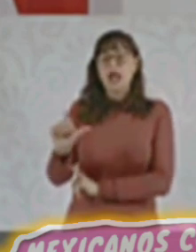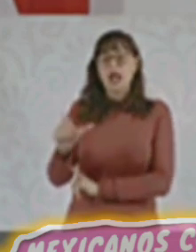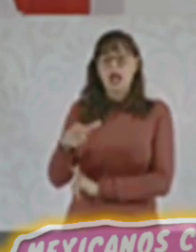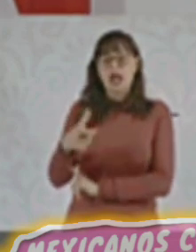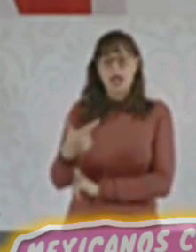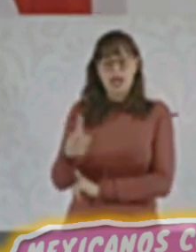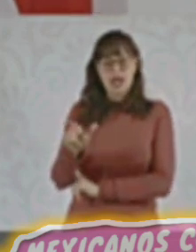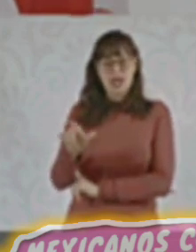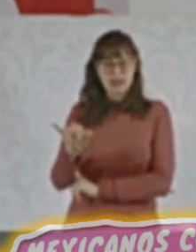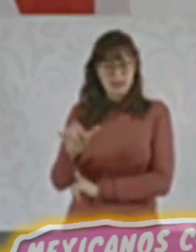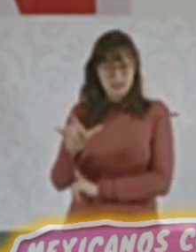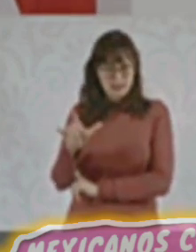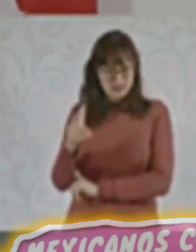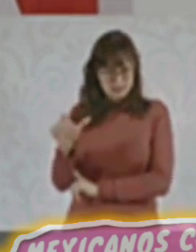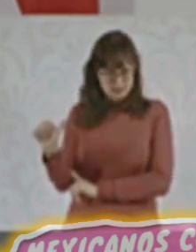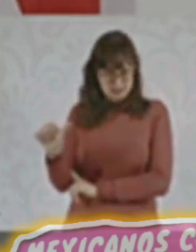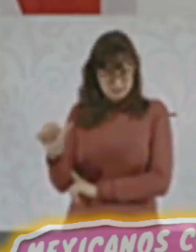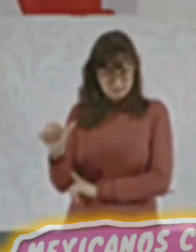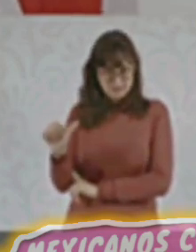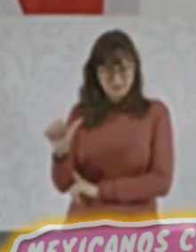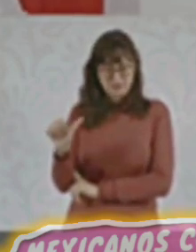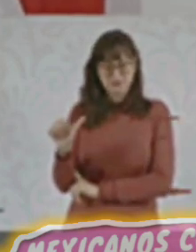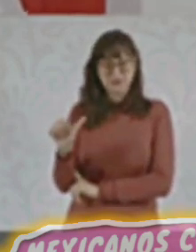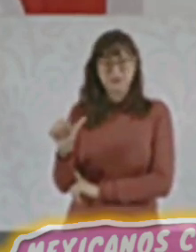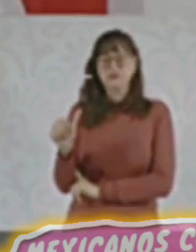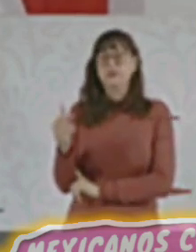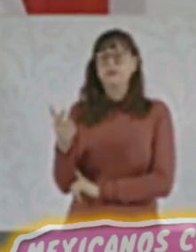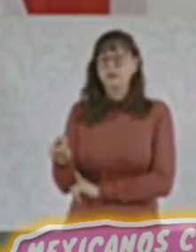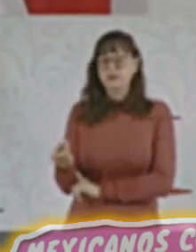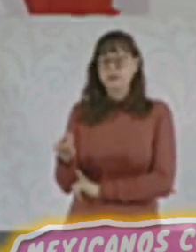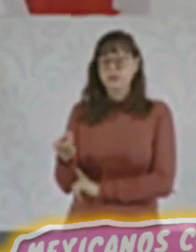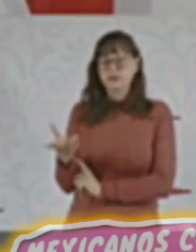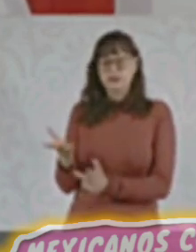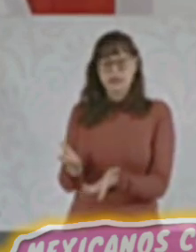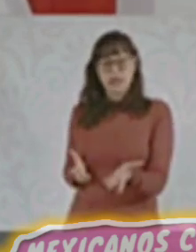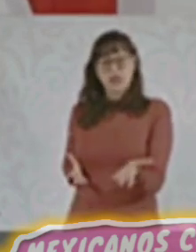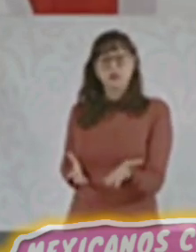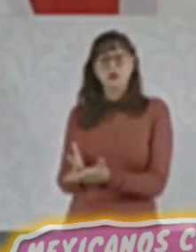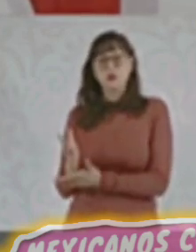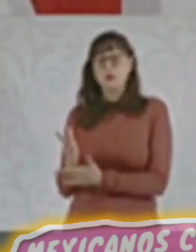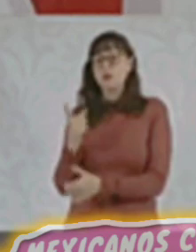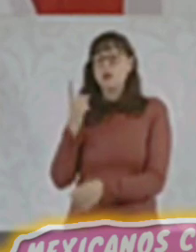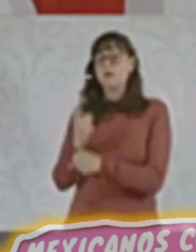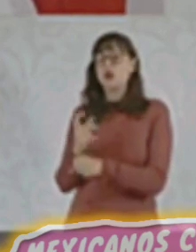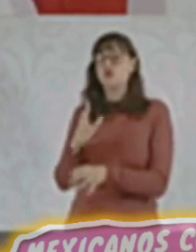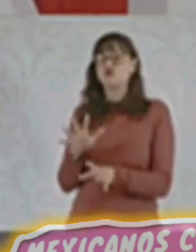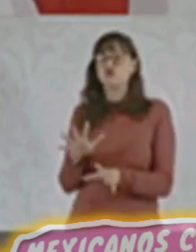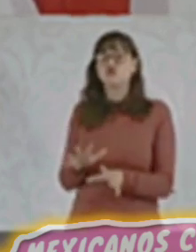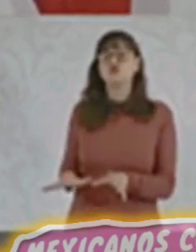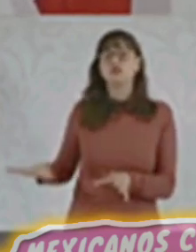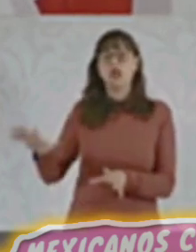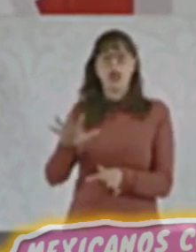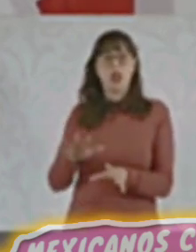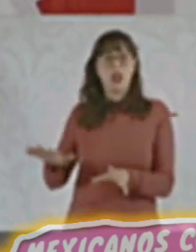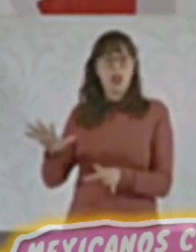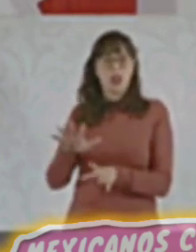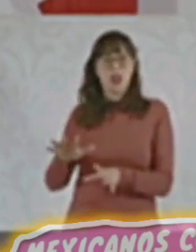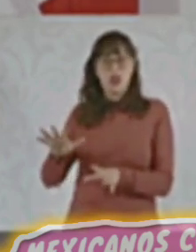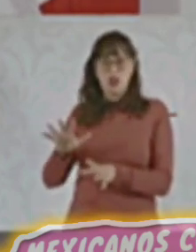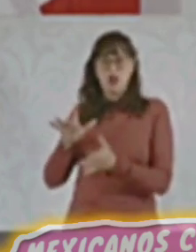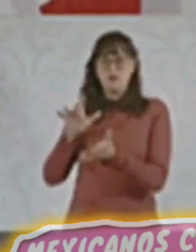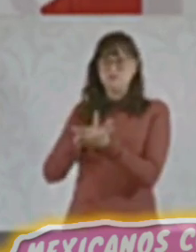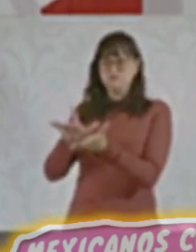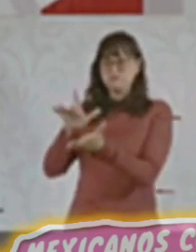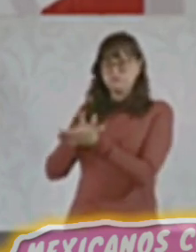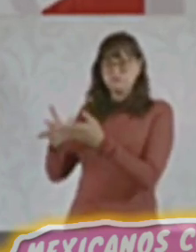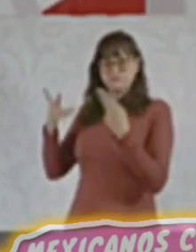donde entró primero, digamos, el gabinete social acompañado de la Secretaría de